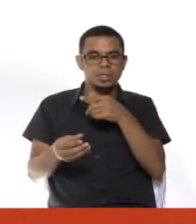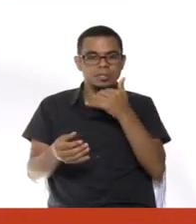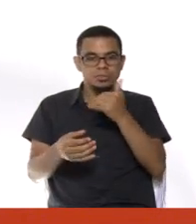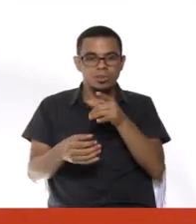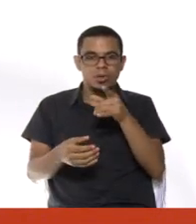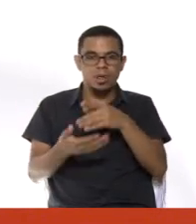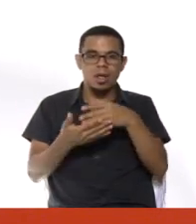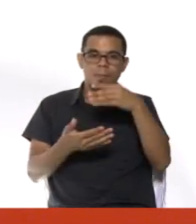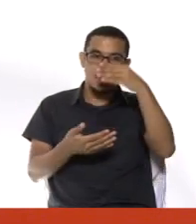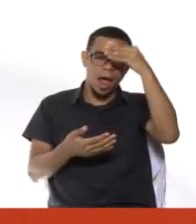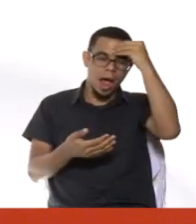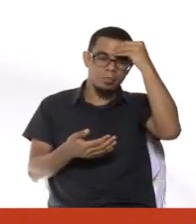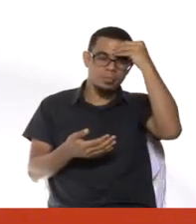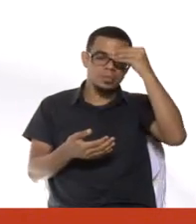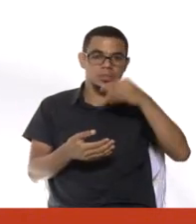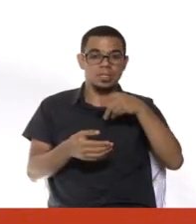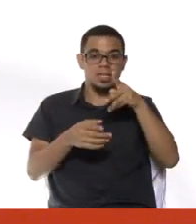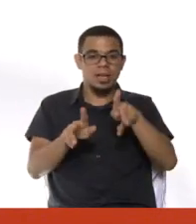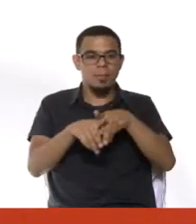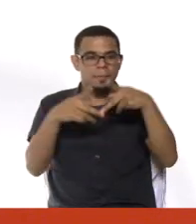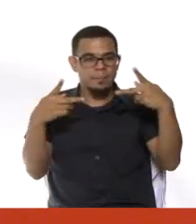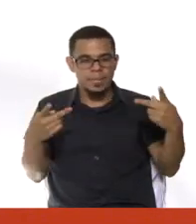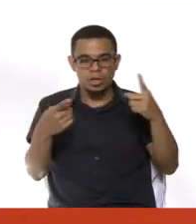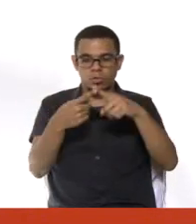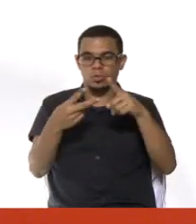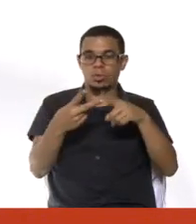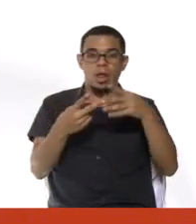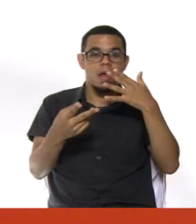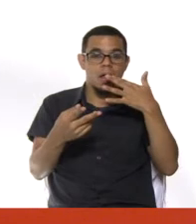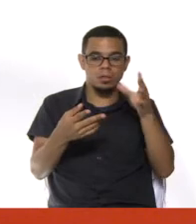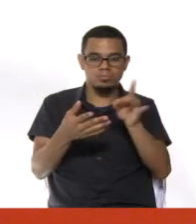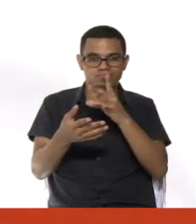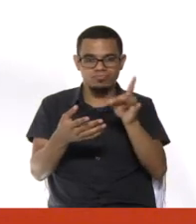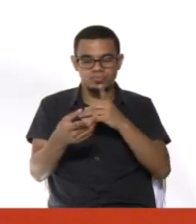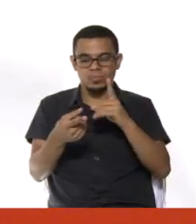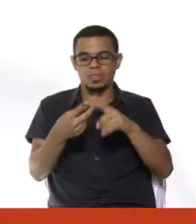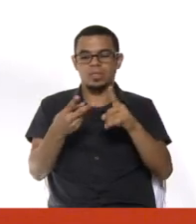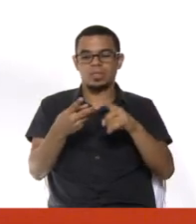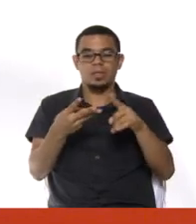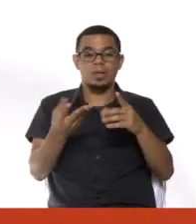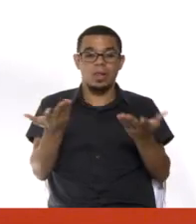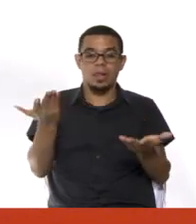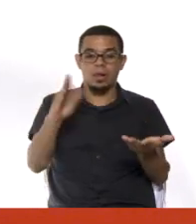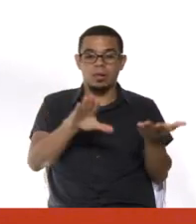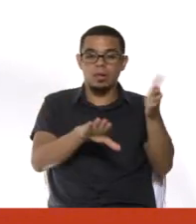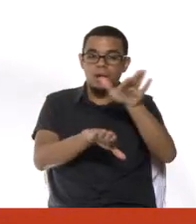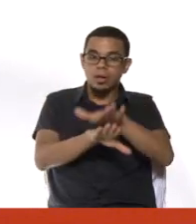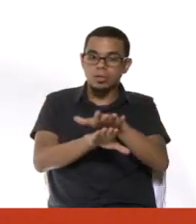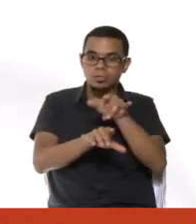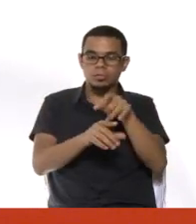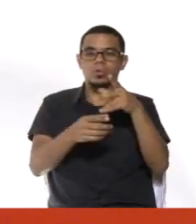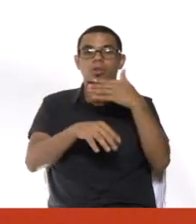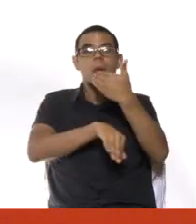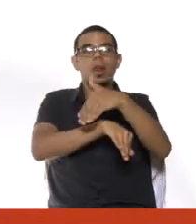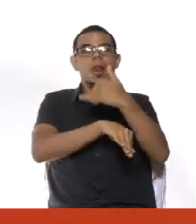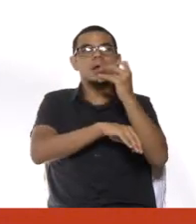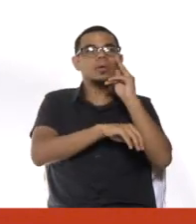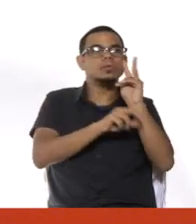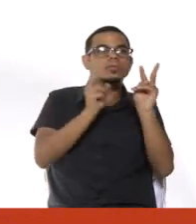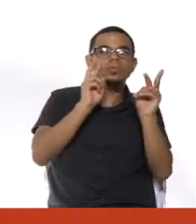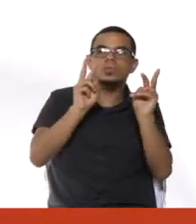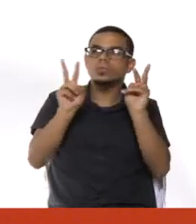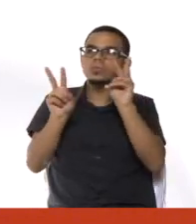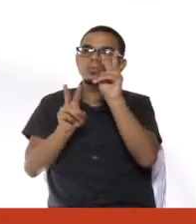en los periódicos, revistas, folletos, trípticos. Cuando vamos en la calle, esos anuncios que